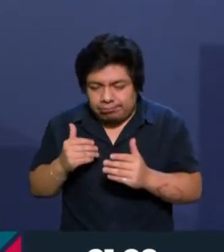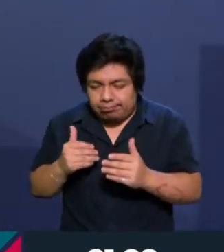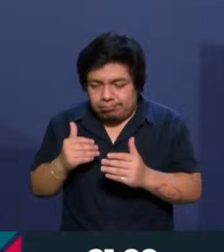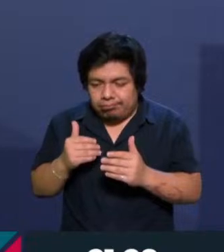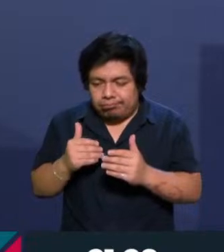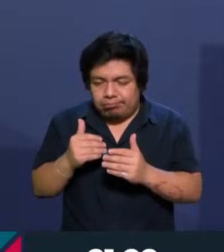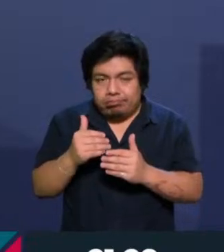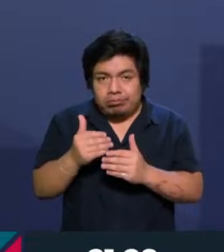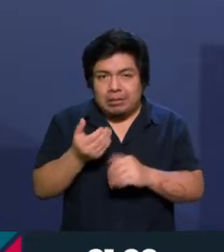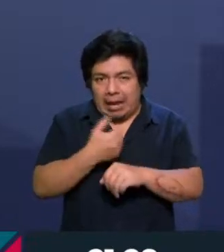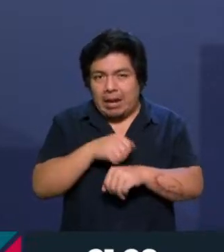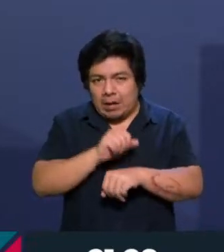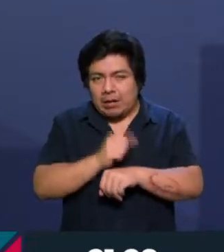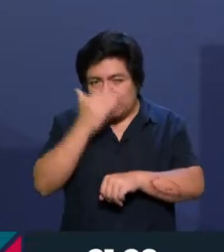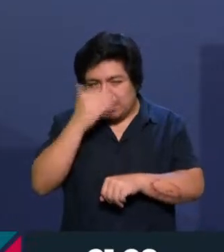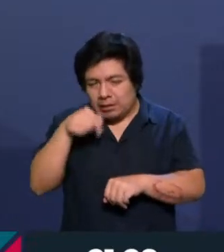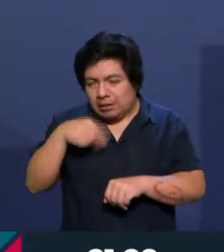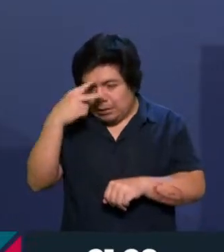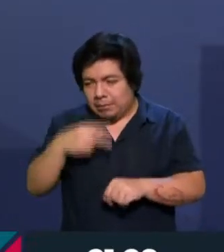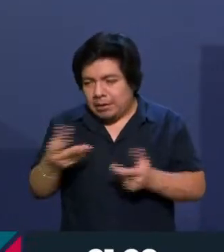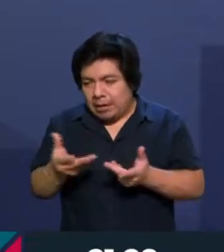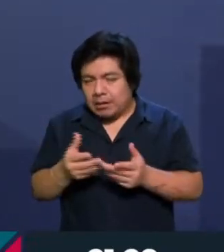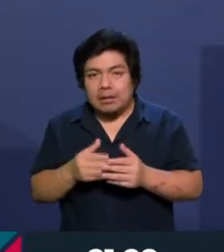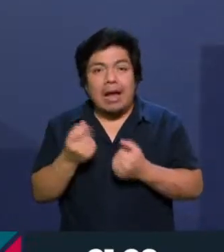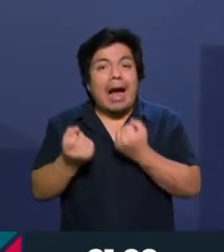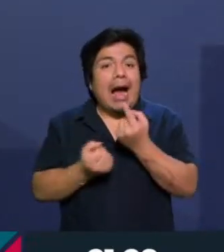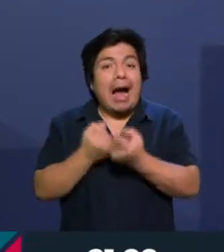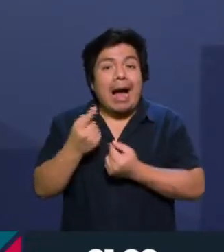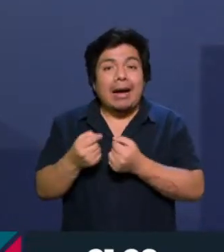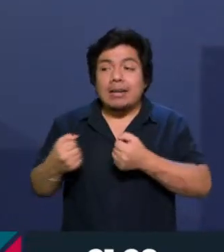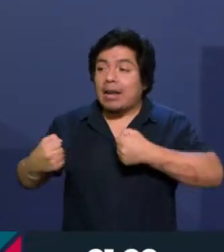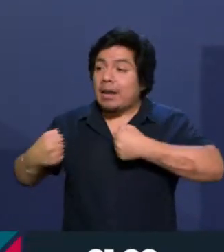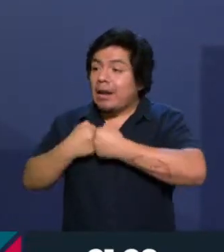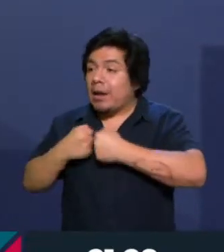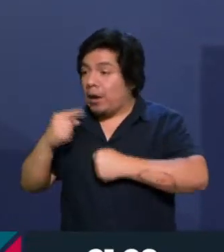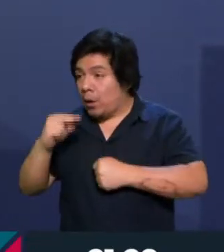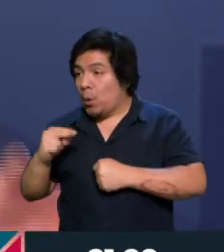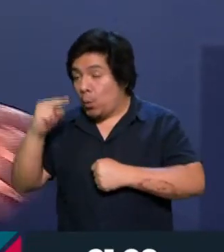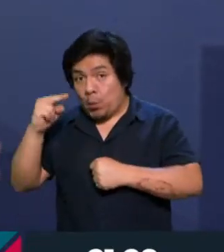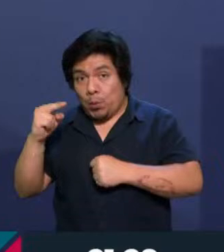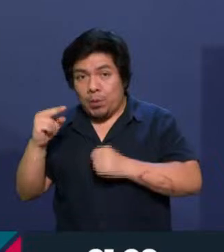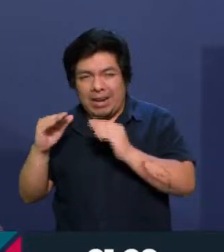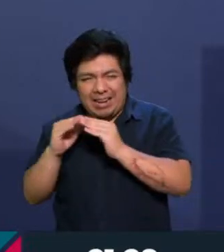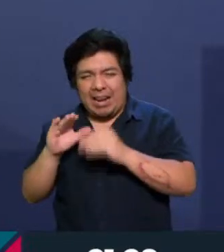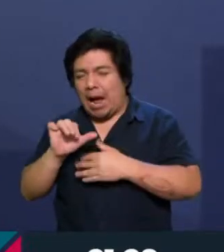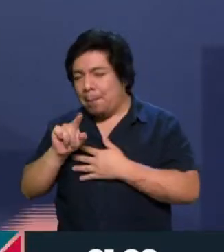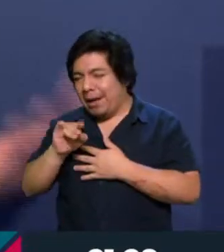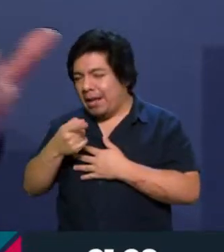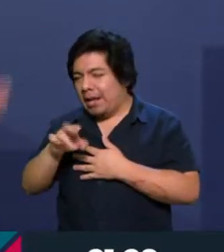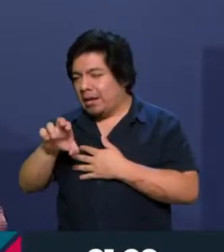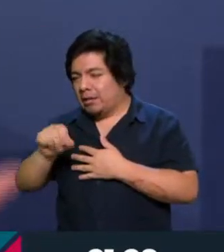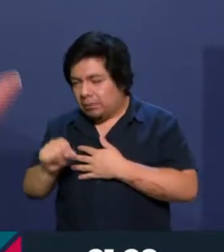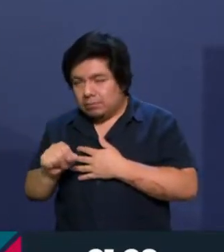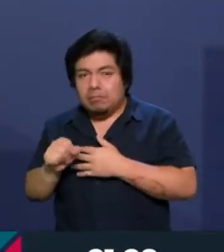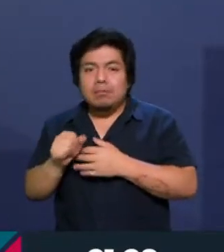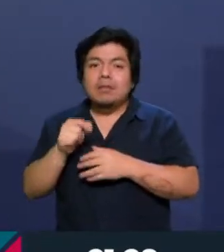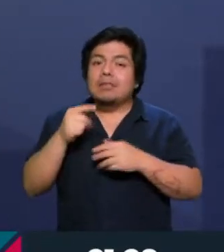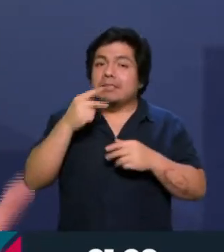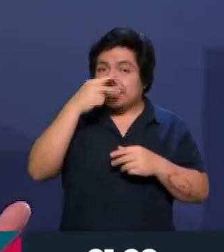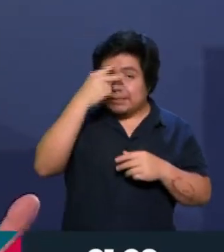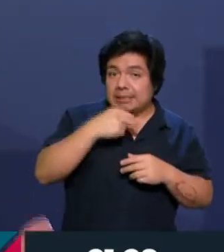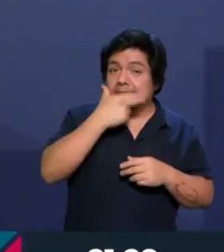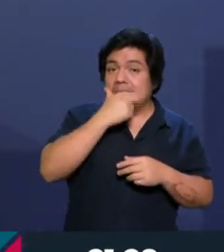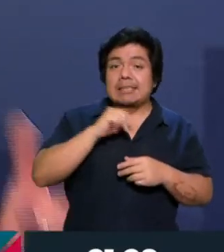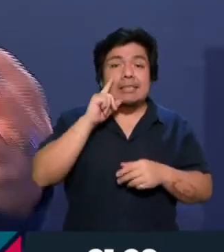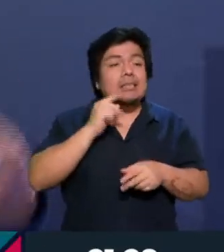estas últimas semanas en nuestro país. Fíjate que los albergues en la frontera norte, tanto para las personas mexicanas que retornen como para las